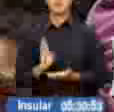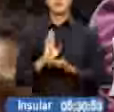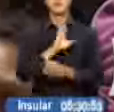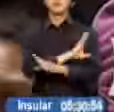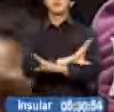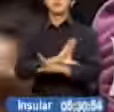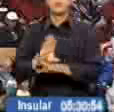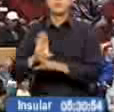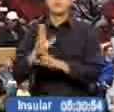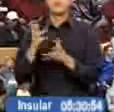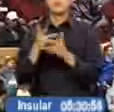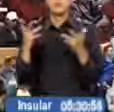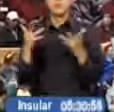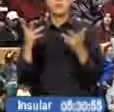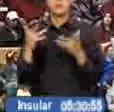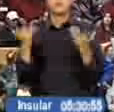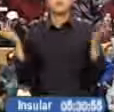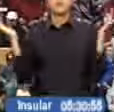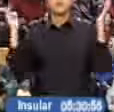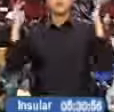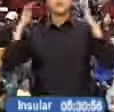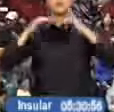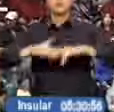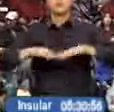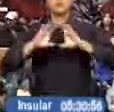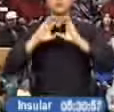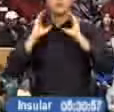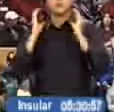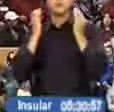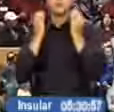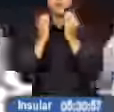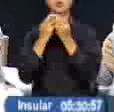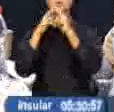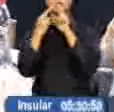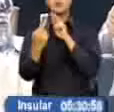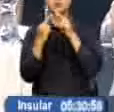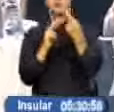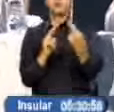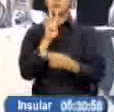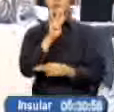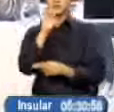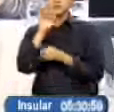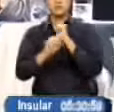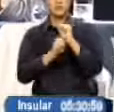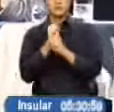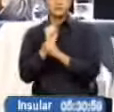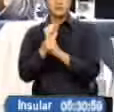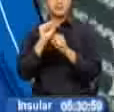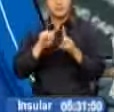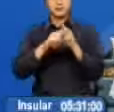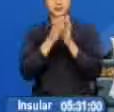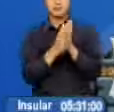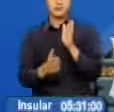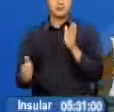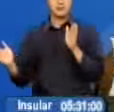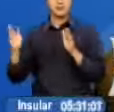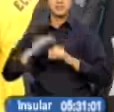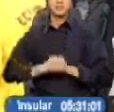campesino realiza una concentración en el coliseo rumiñahui por los 48 años de creación